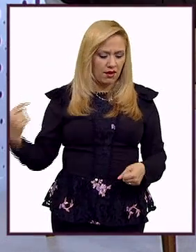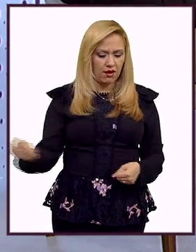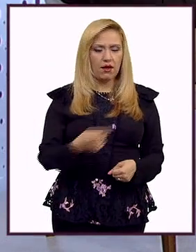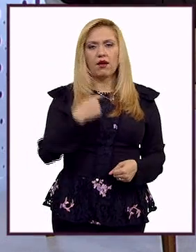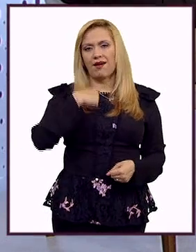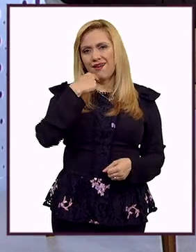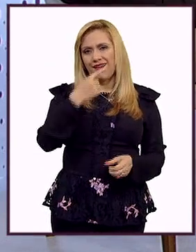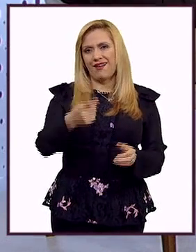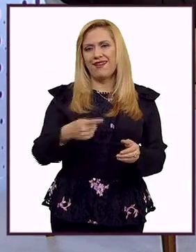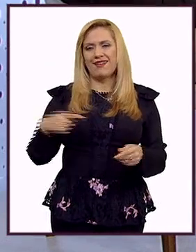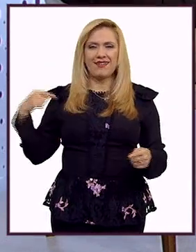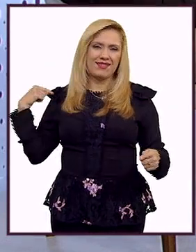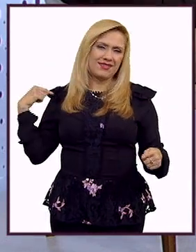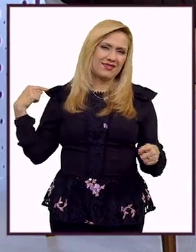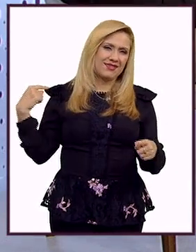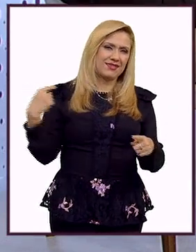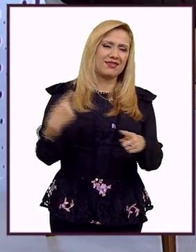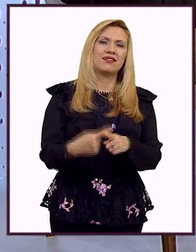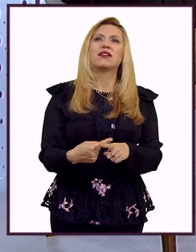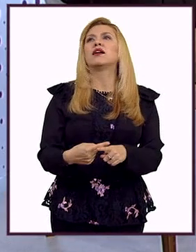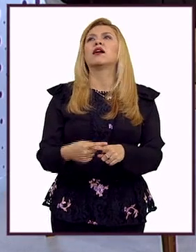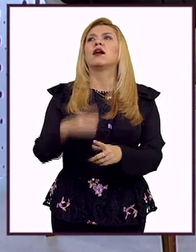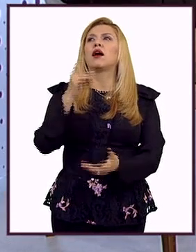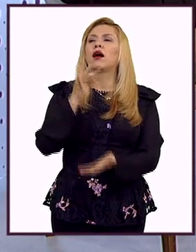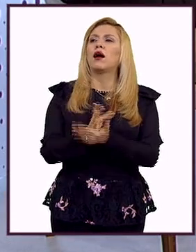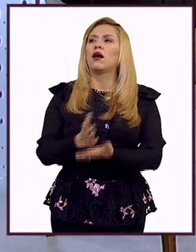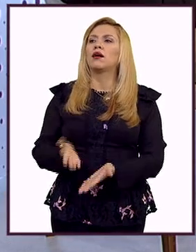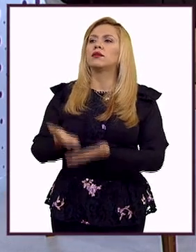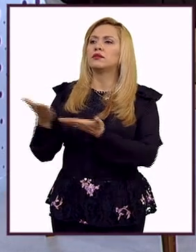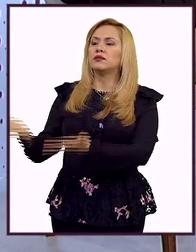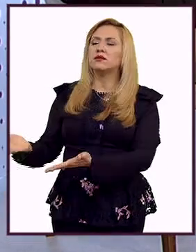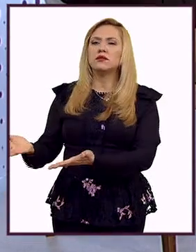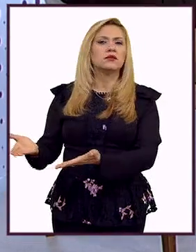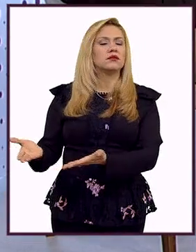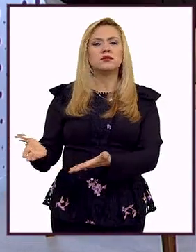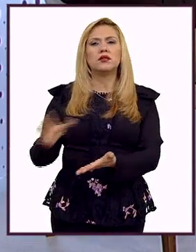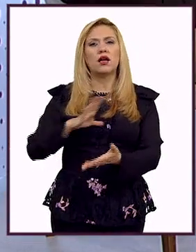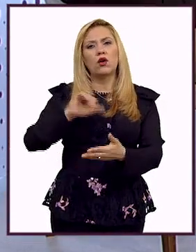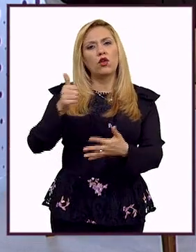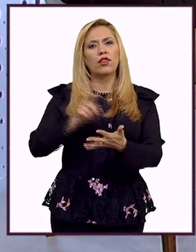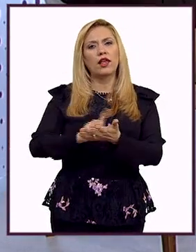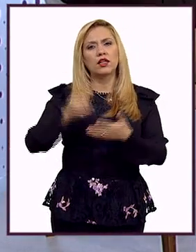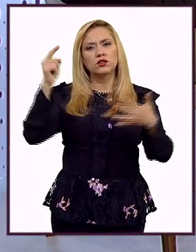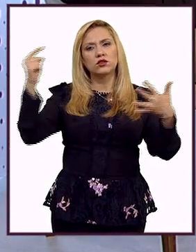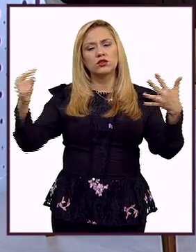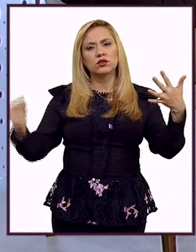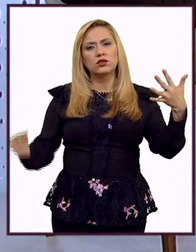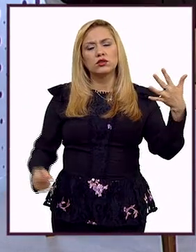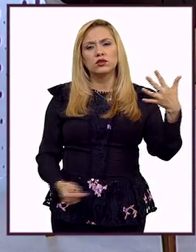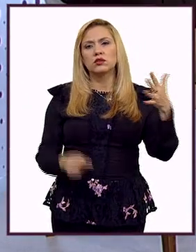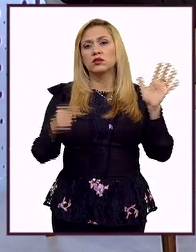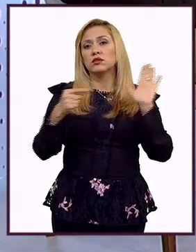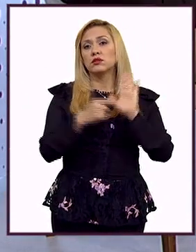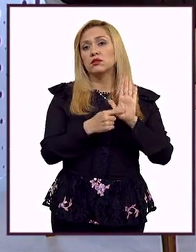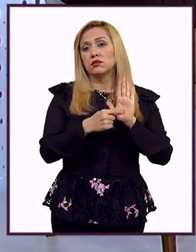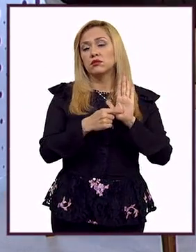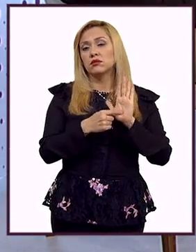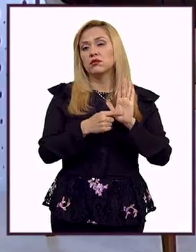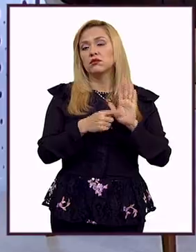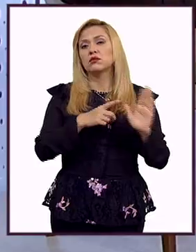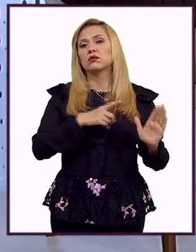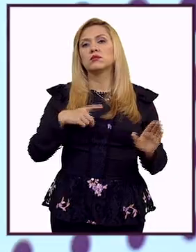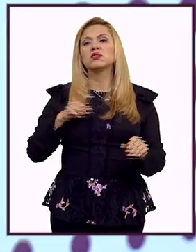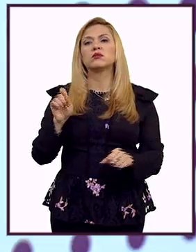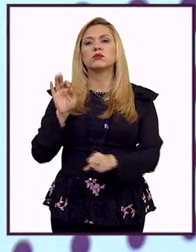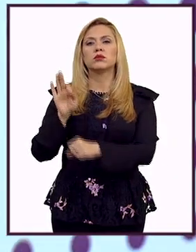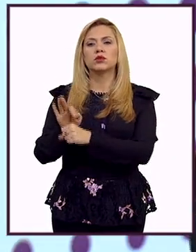estado platicando a lo largo del programa, no solamente es el acceso, sino es una serie de otros derechos que están ahí en la declaración que tienen que ver con la protección